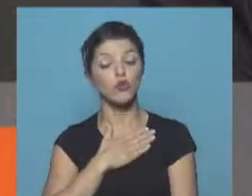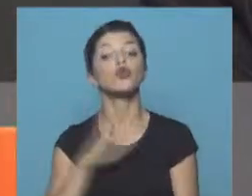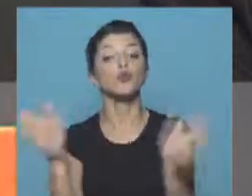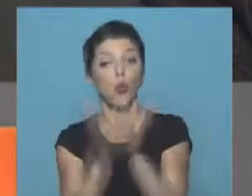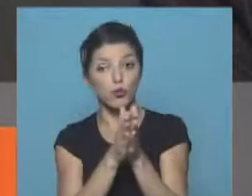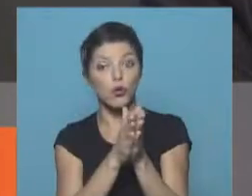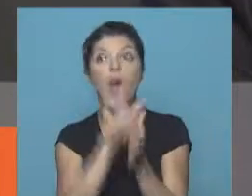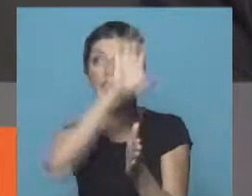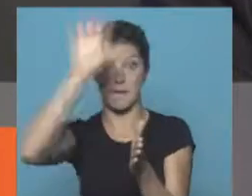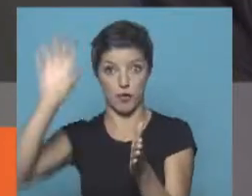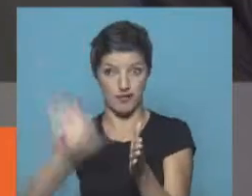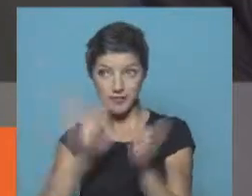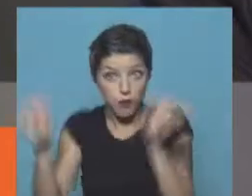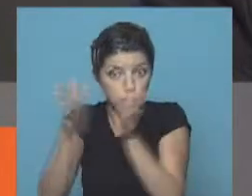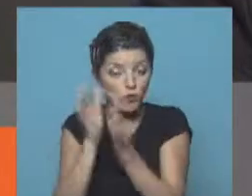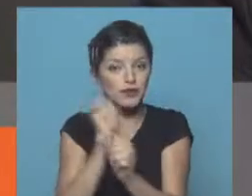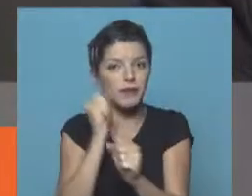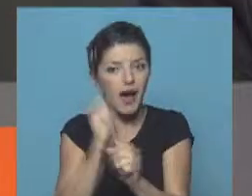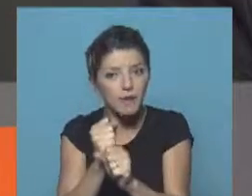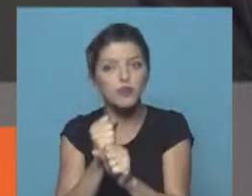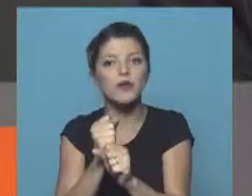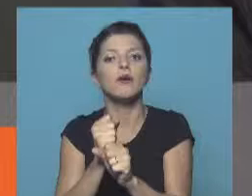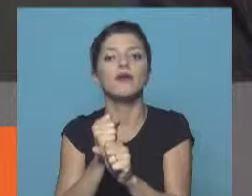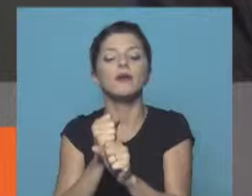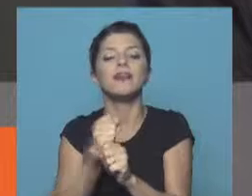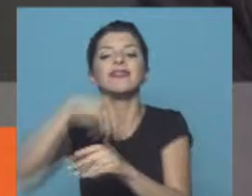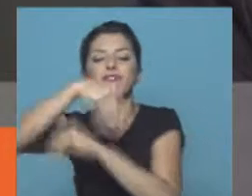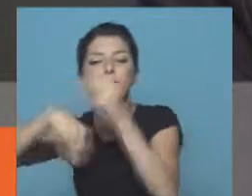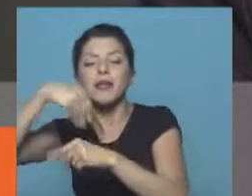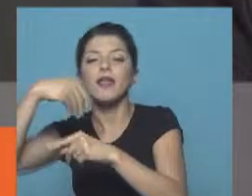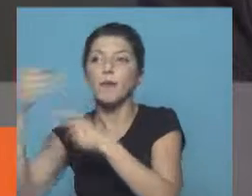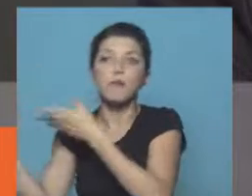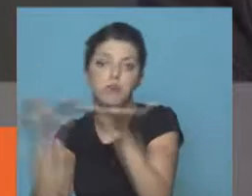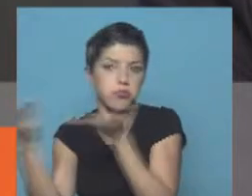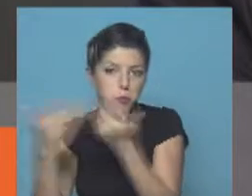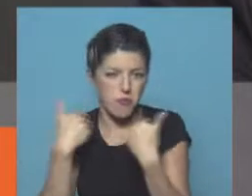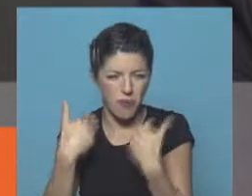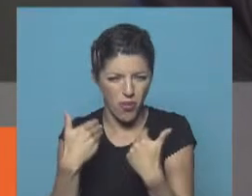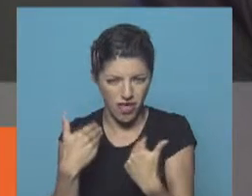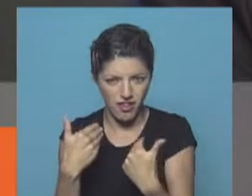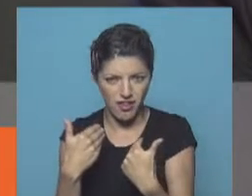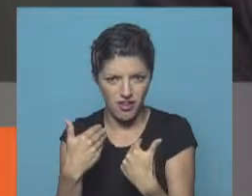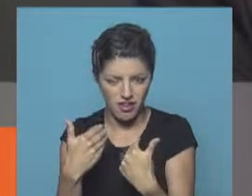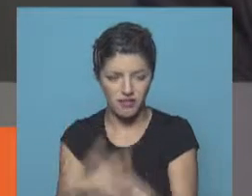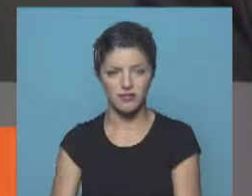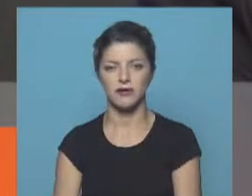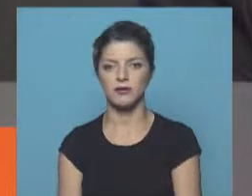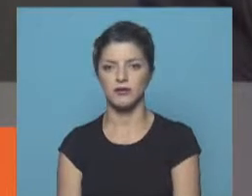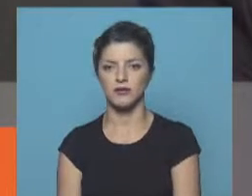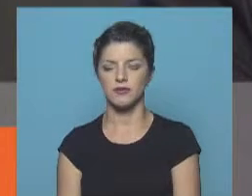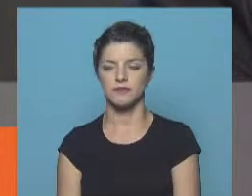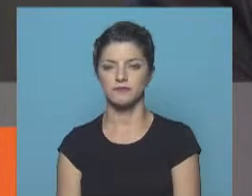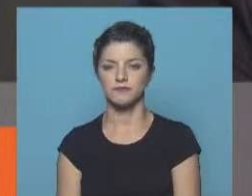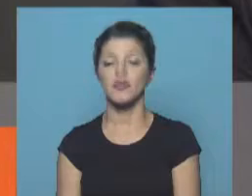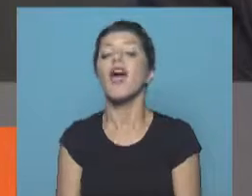provinciales también es en tratar de ampliar la oferta de familias oferentes para que de esa manera podamos